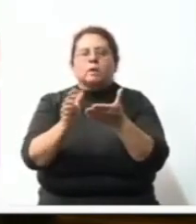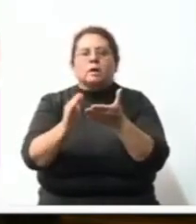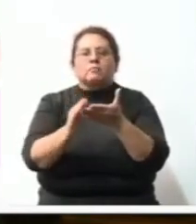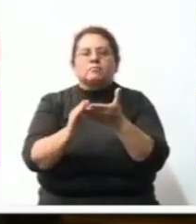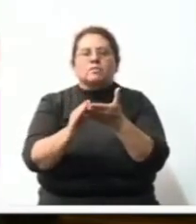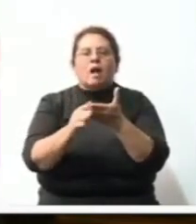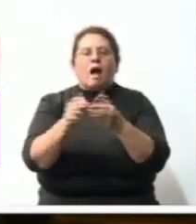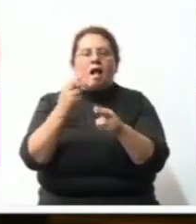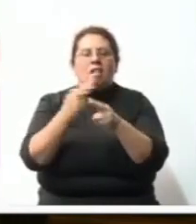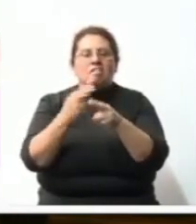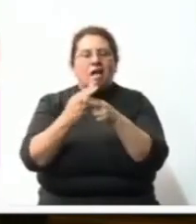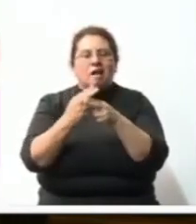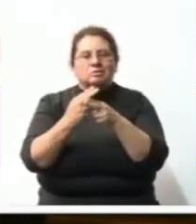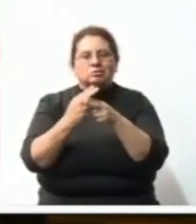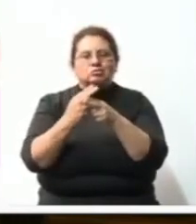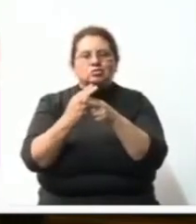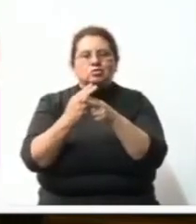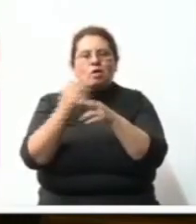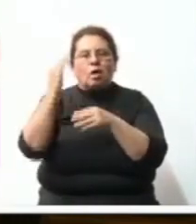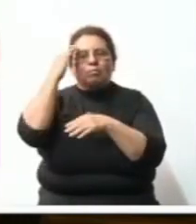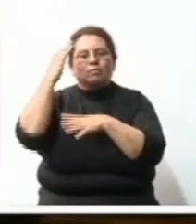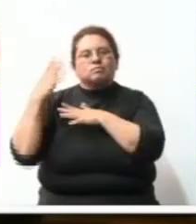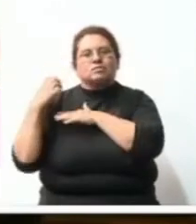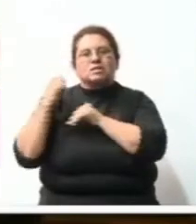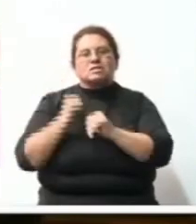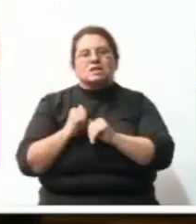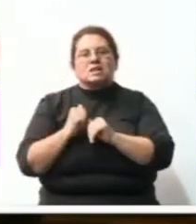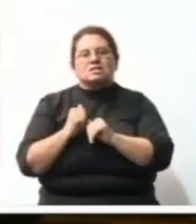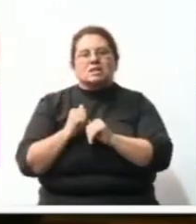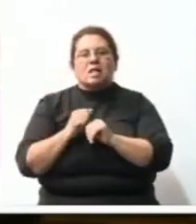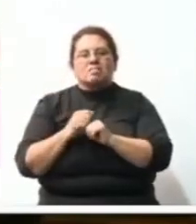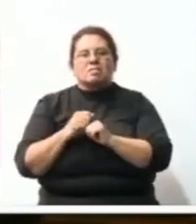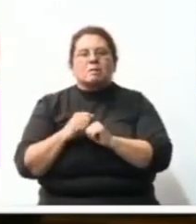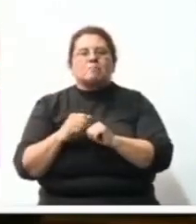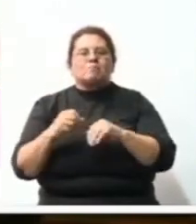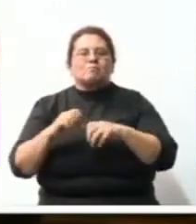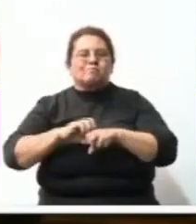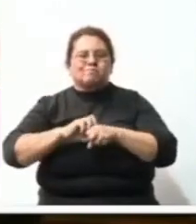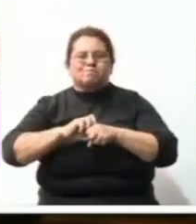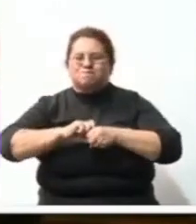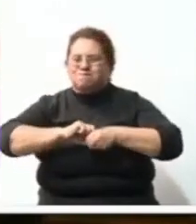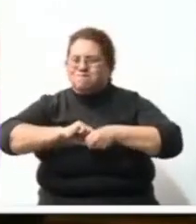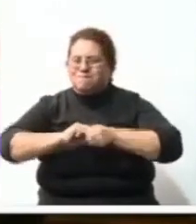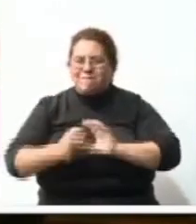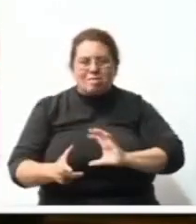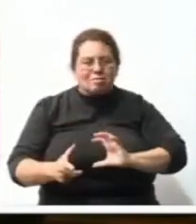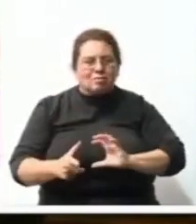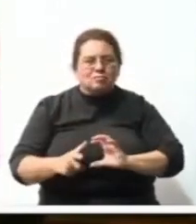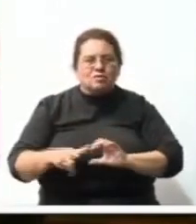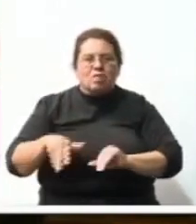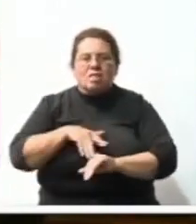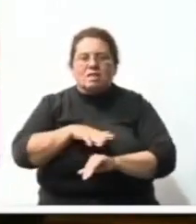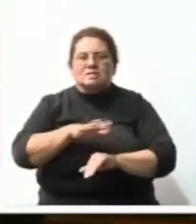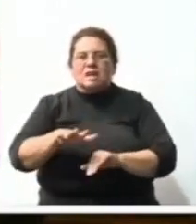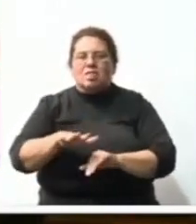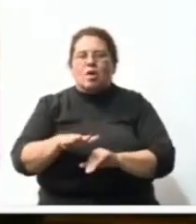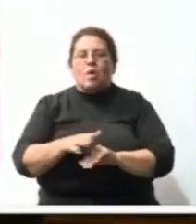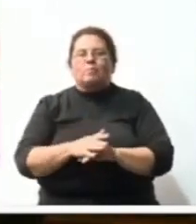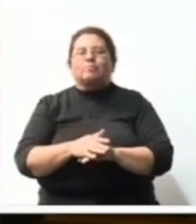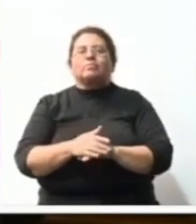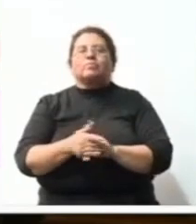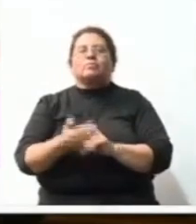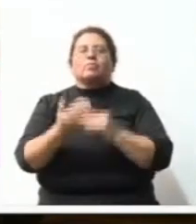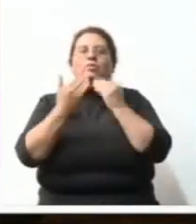negacionista de reivindicación de los crímenes más atroces del terrorismo de estado Esa es mi moción en el día de hoy Muchas gracias